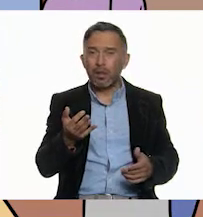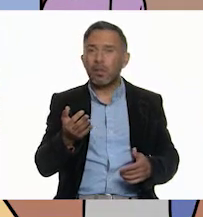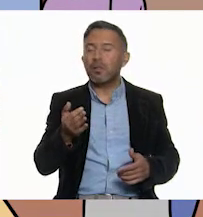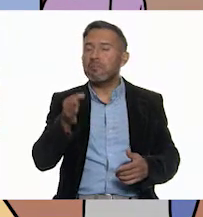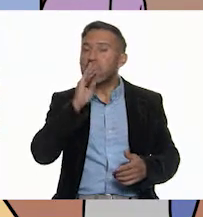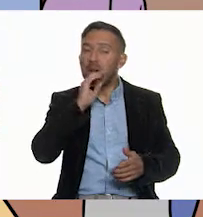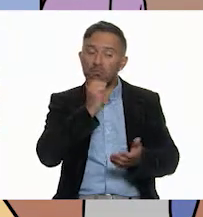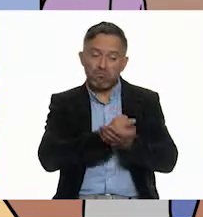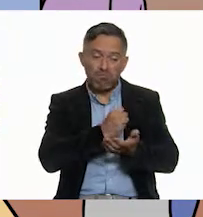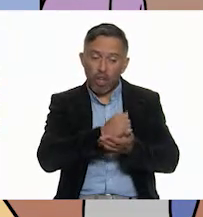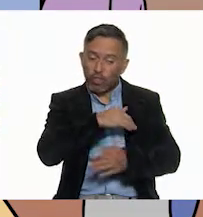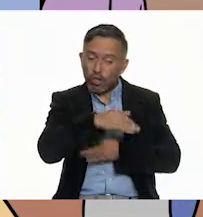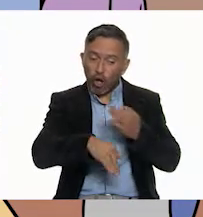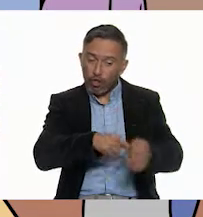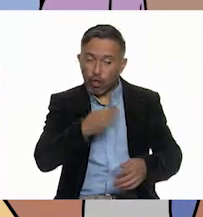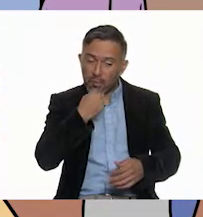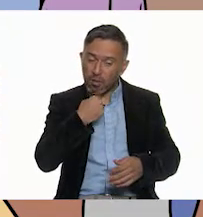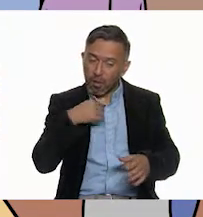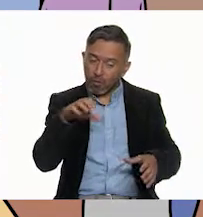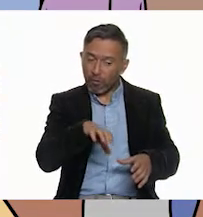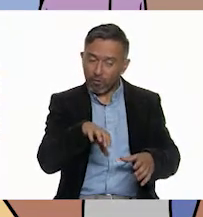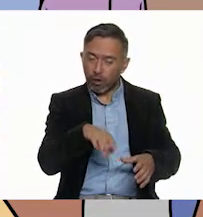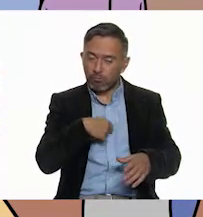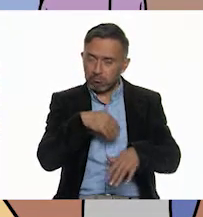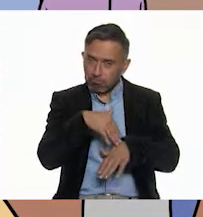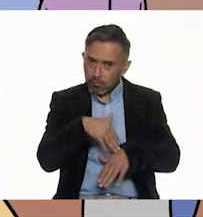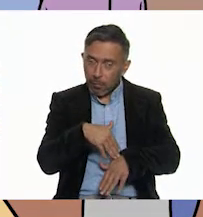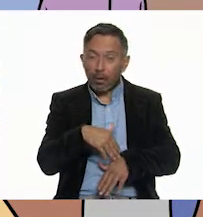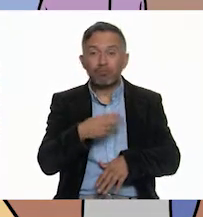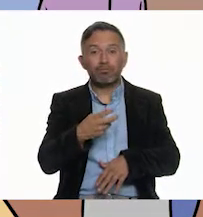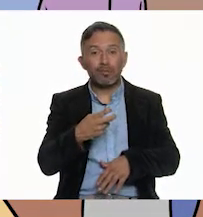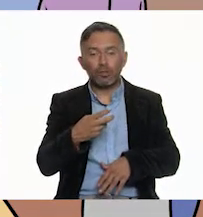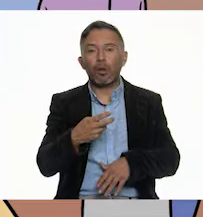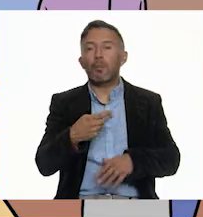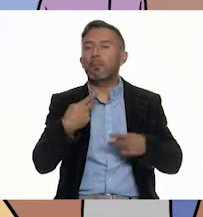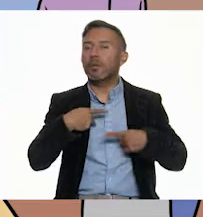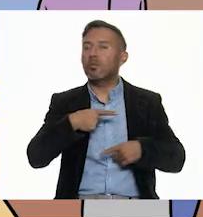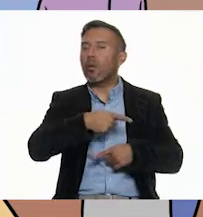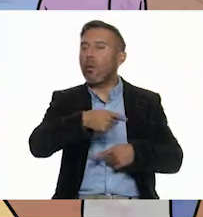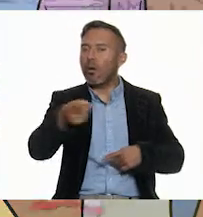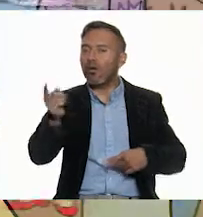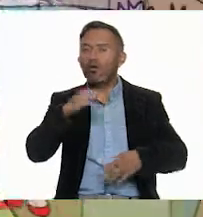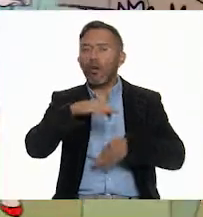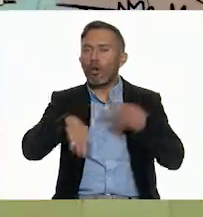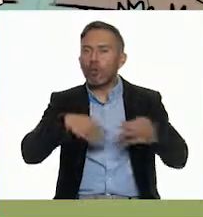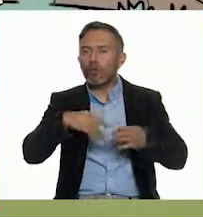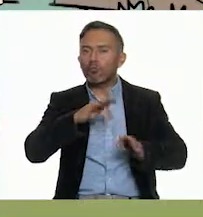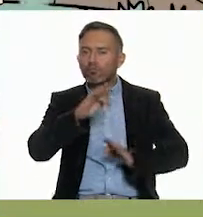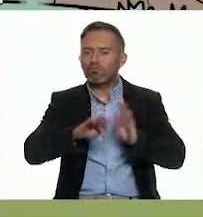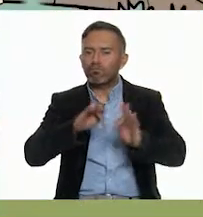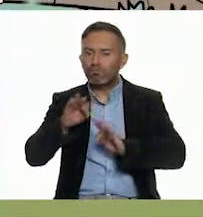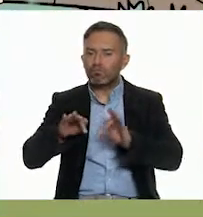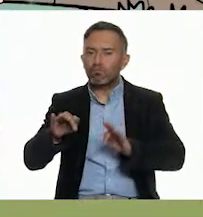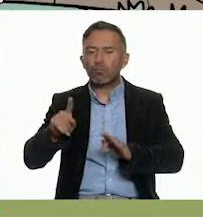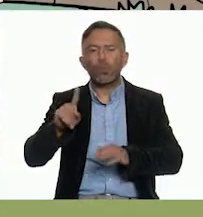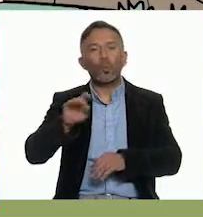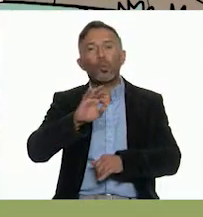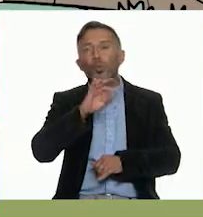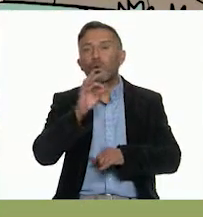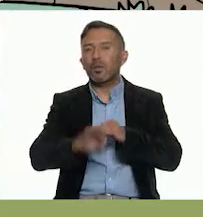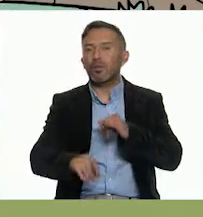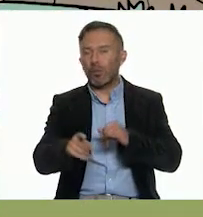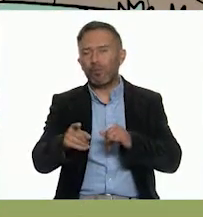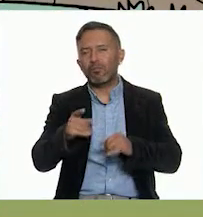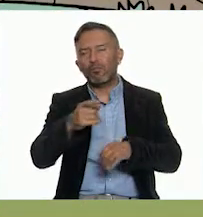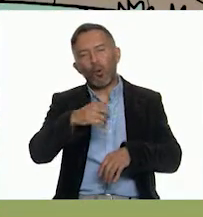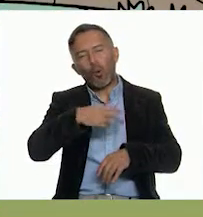que les había servido. Y así sucedió con todos y cada uno de los habitantes del pueblo. Al último que encontró fue